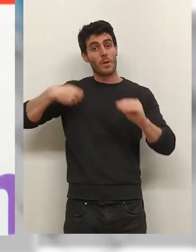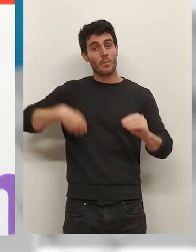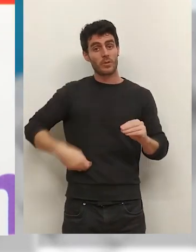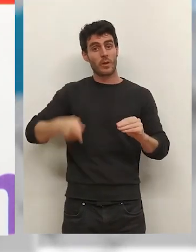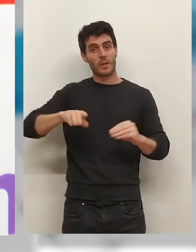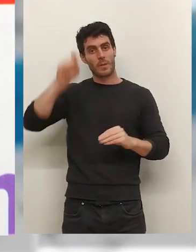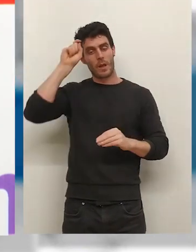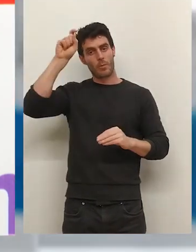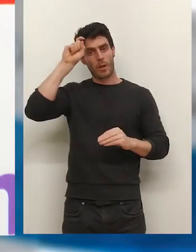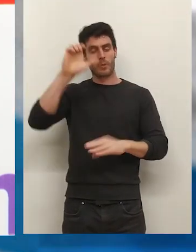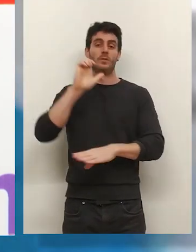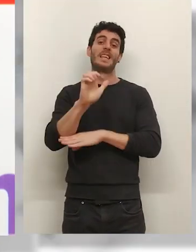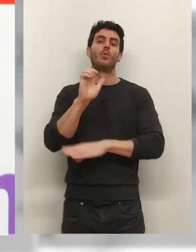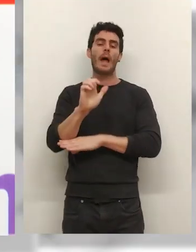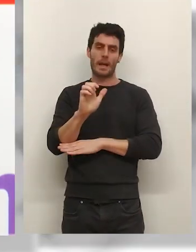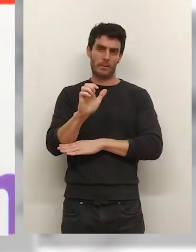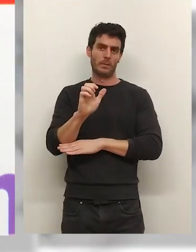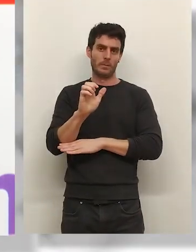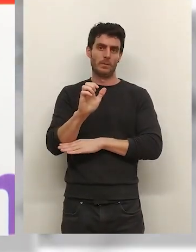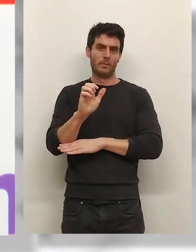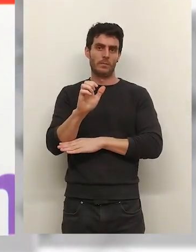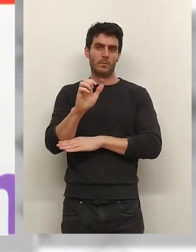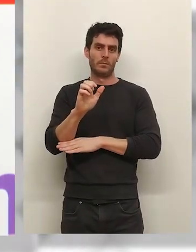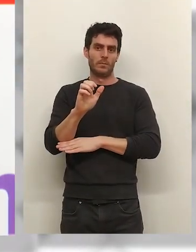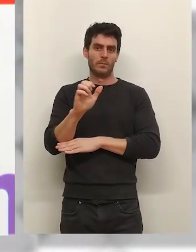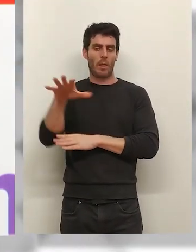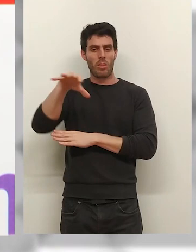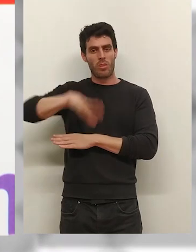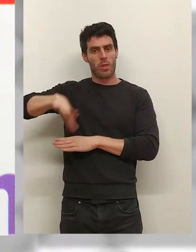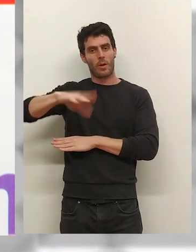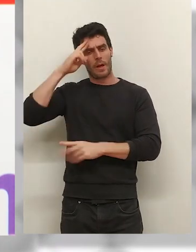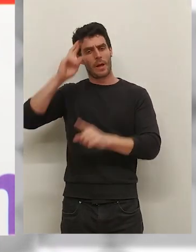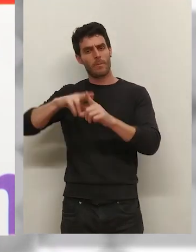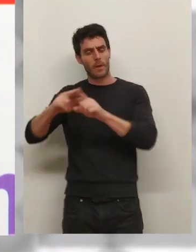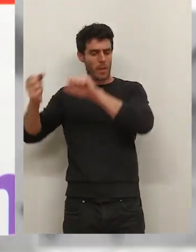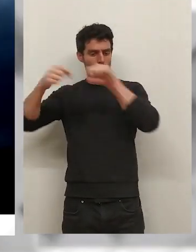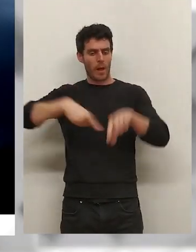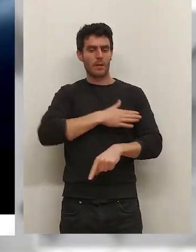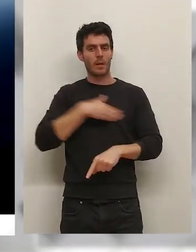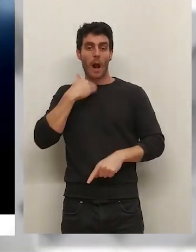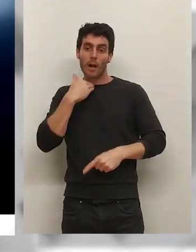profesional o de educación secundaria que se quieran trasladar de sus sitios de referencia.